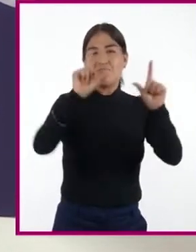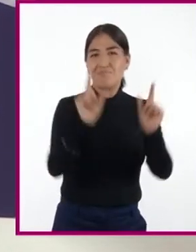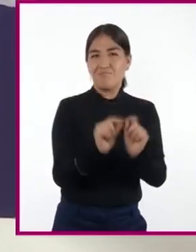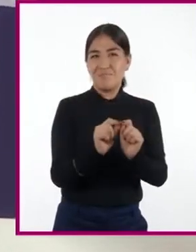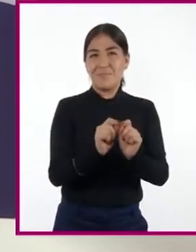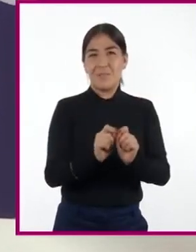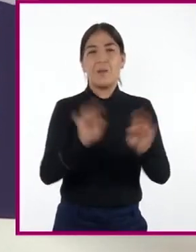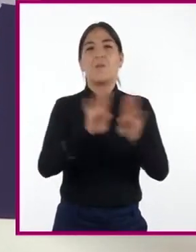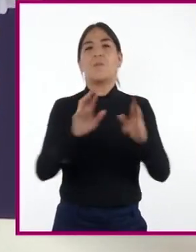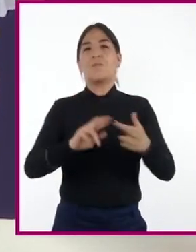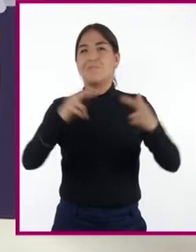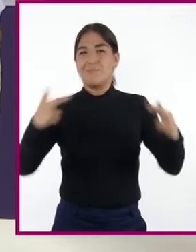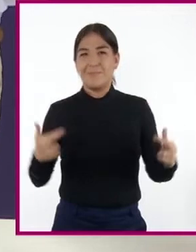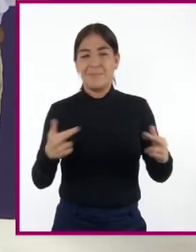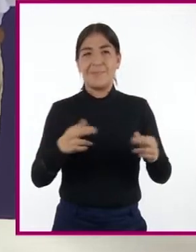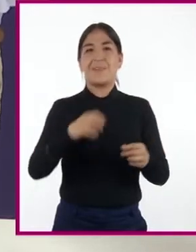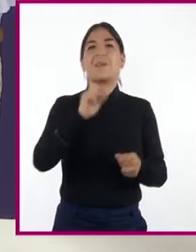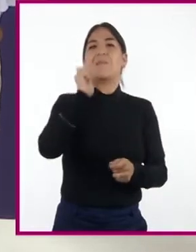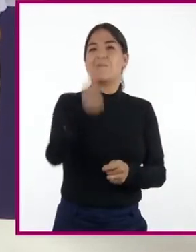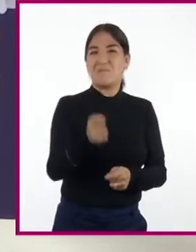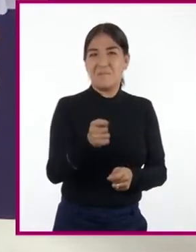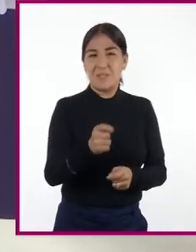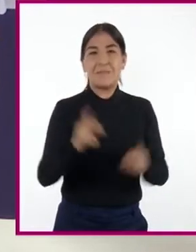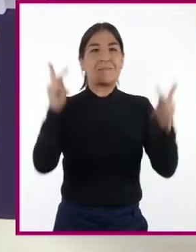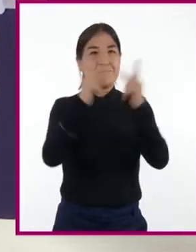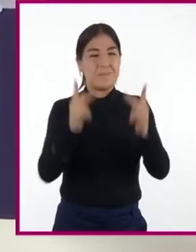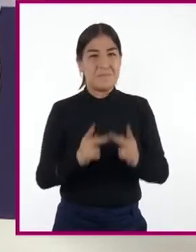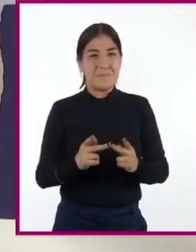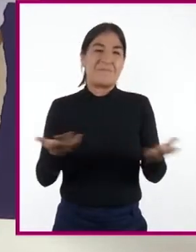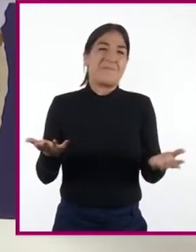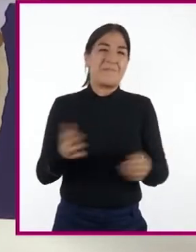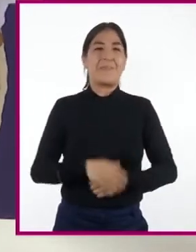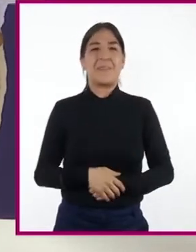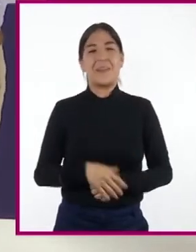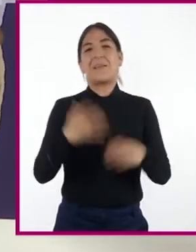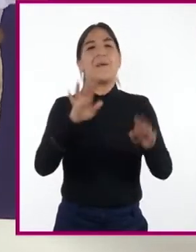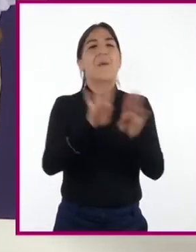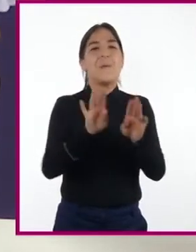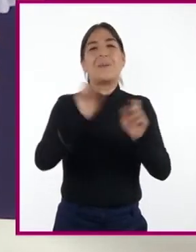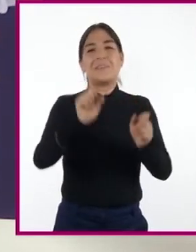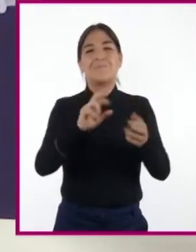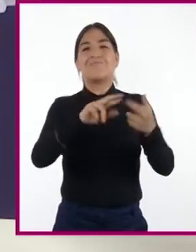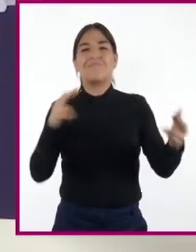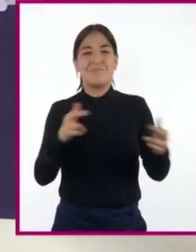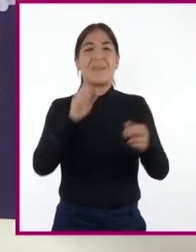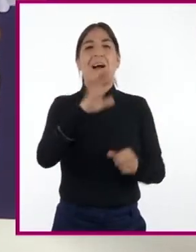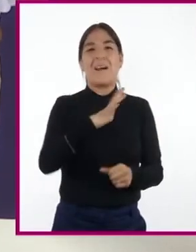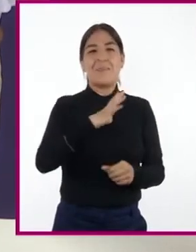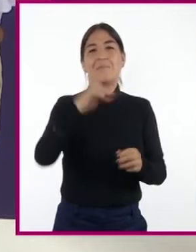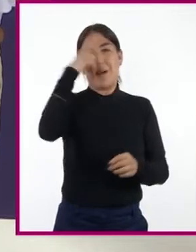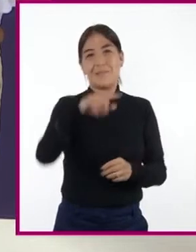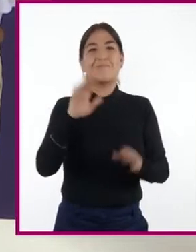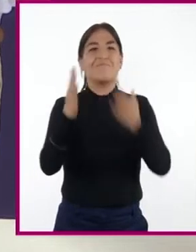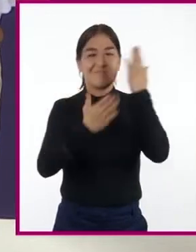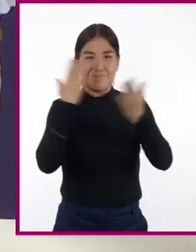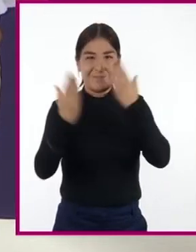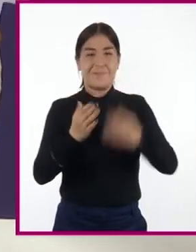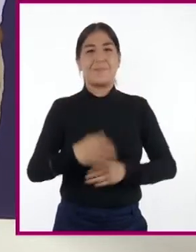sintetizar, relacionar, definir, comparar, bueno, que se relacionan con la estrategia de